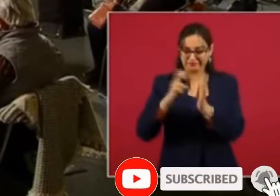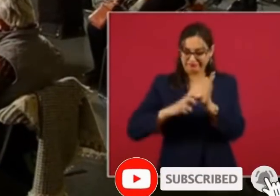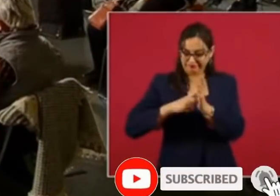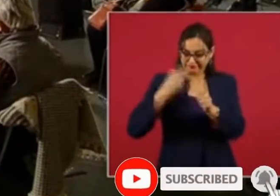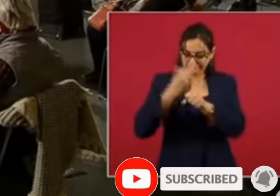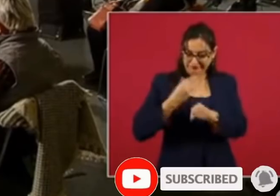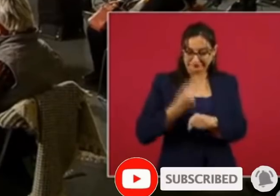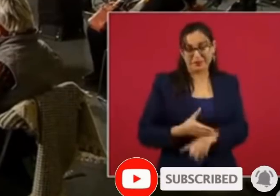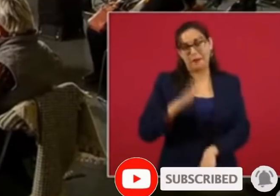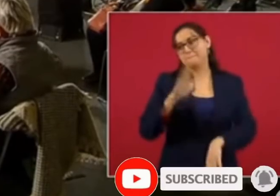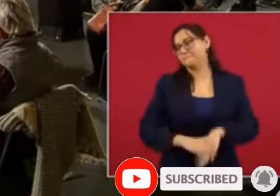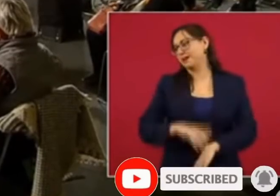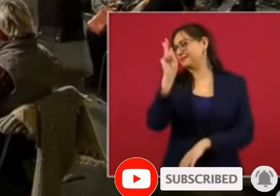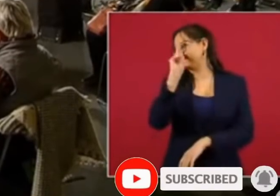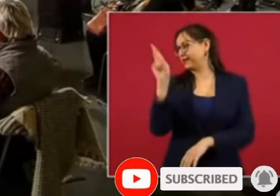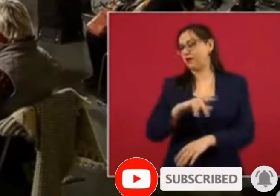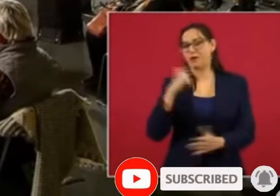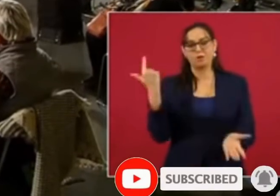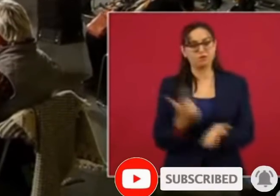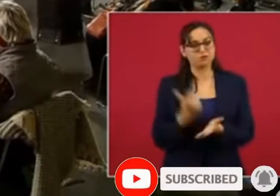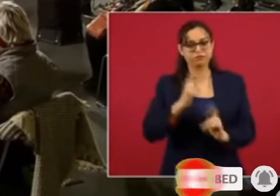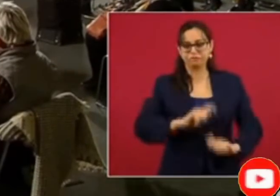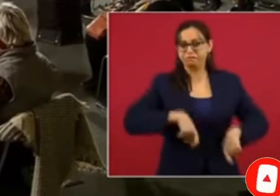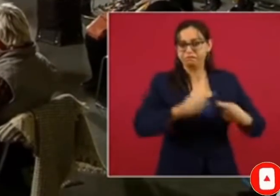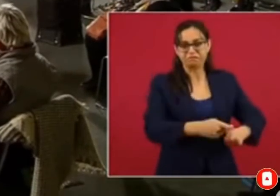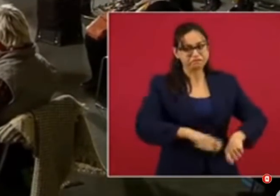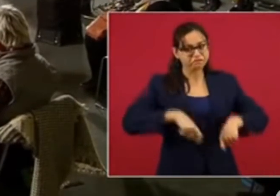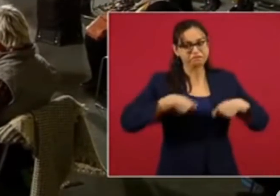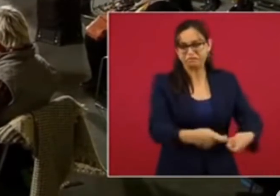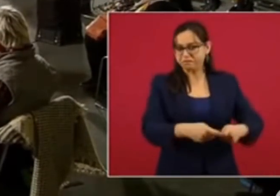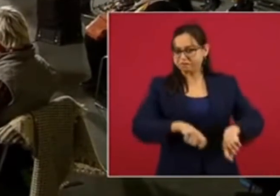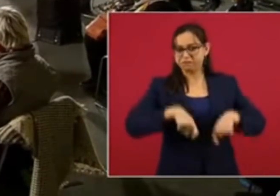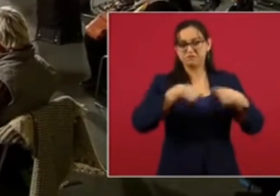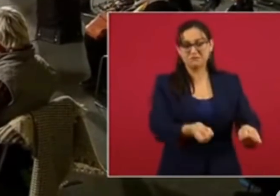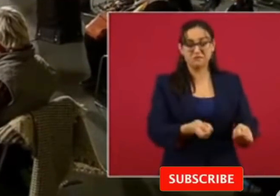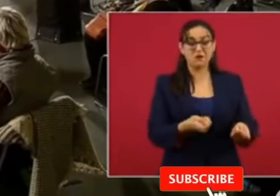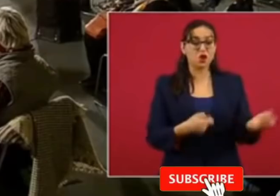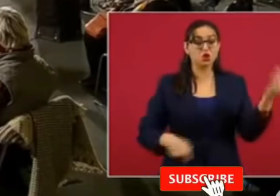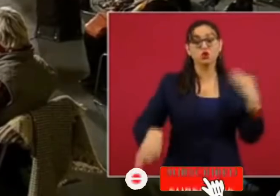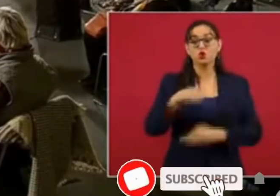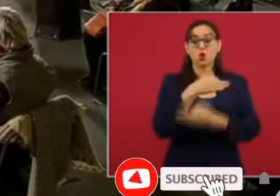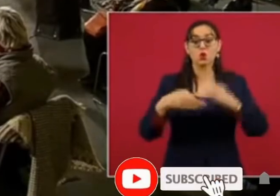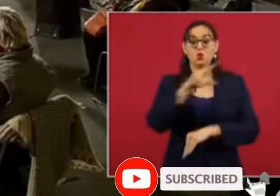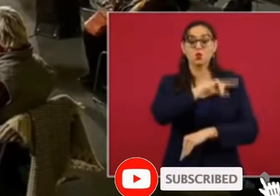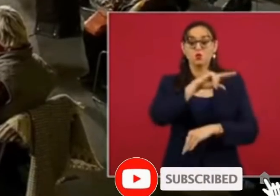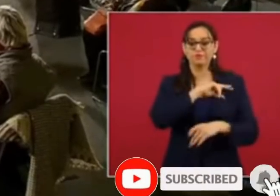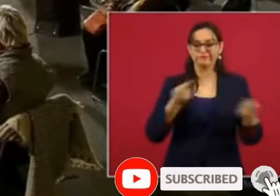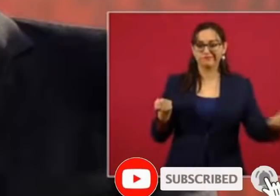Entonces empezaron a dominar toda la industria eléctrica los